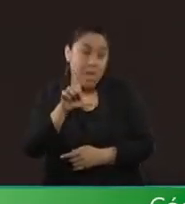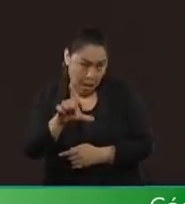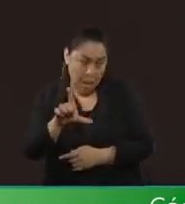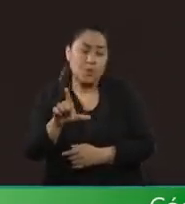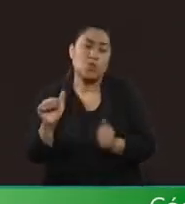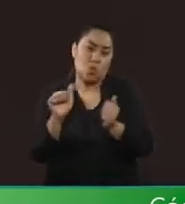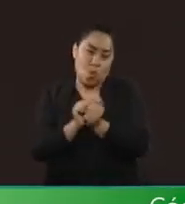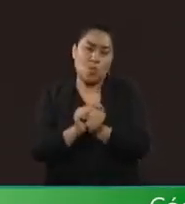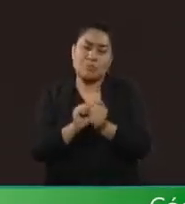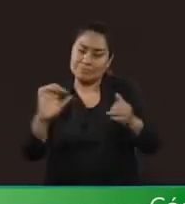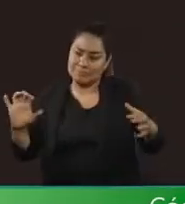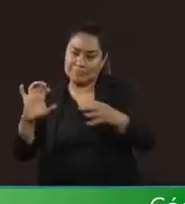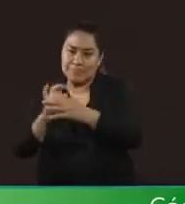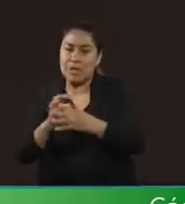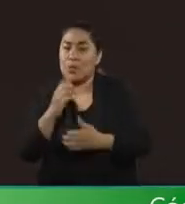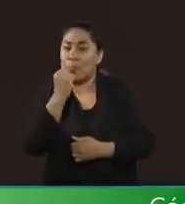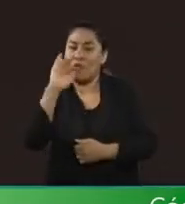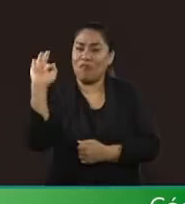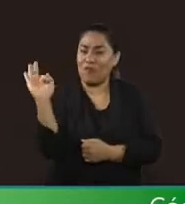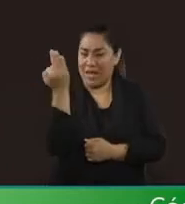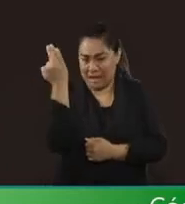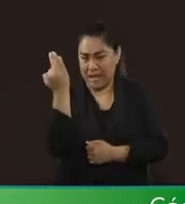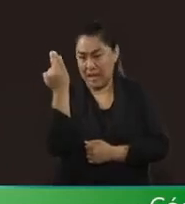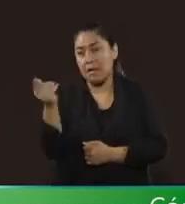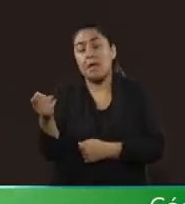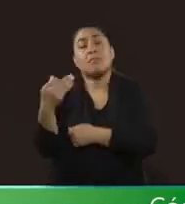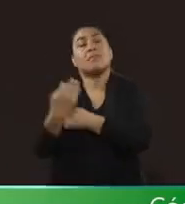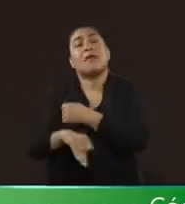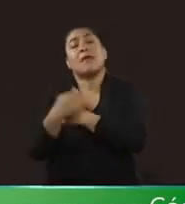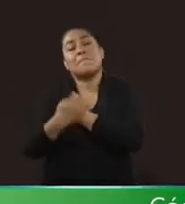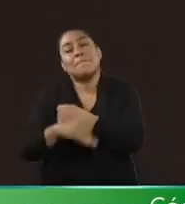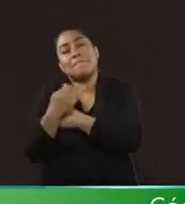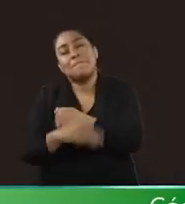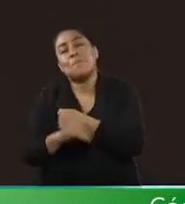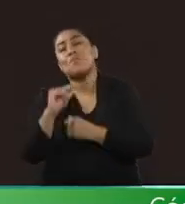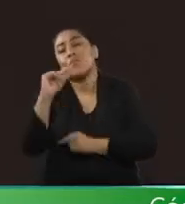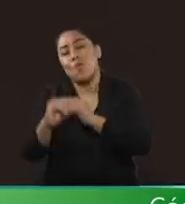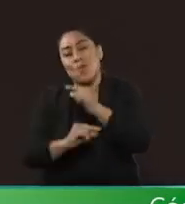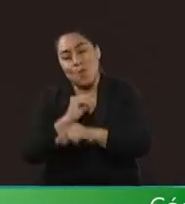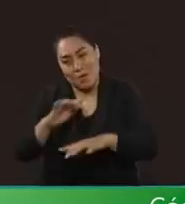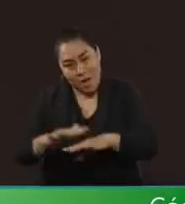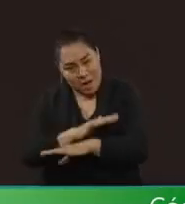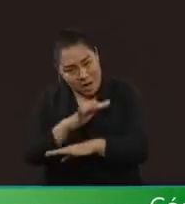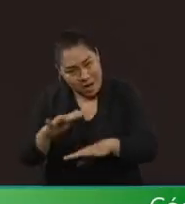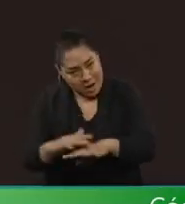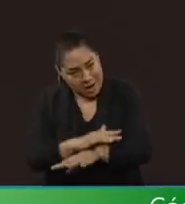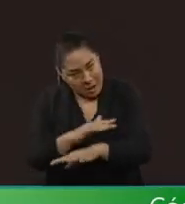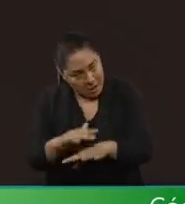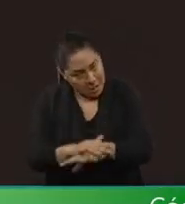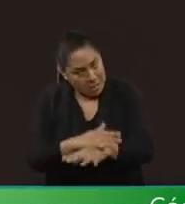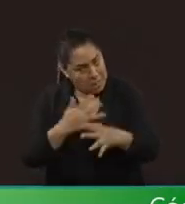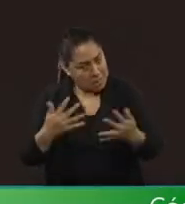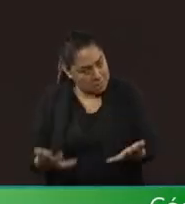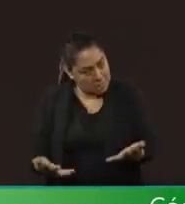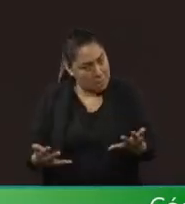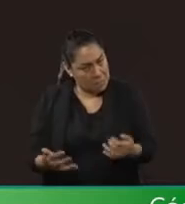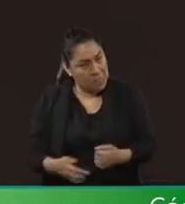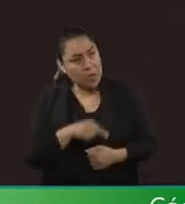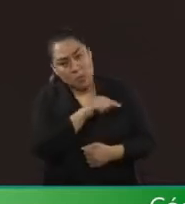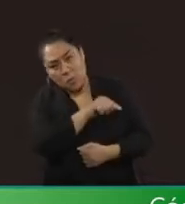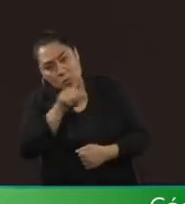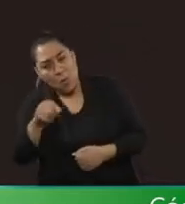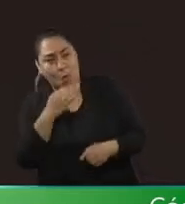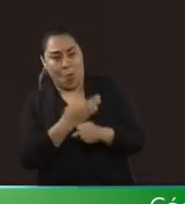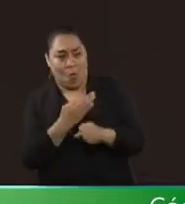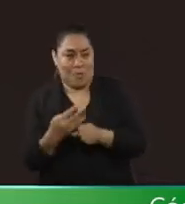de la Policía Federal y sería temporal y transitoria. Yo les pregunto, después de escuchar sus